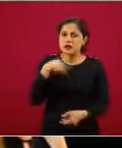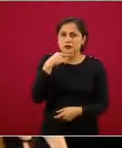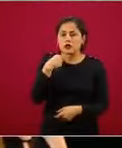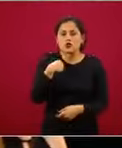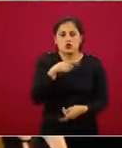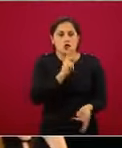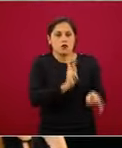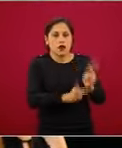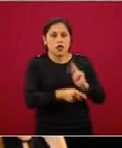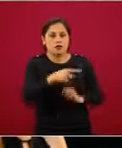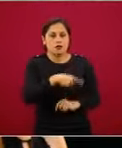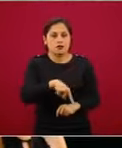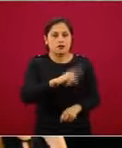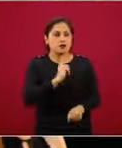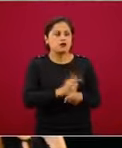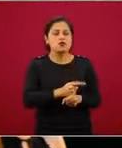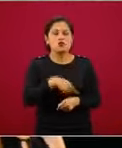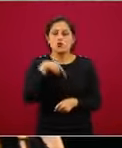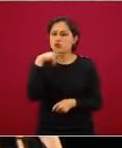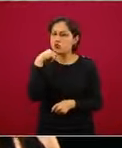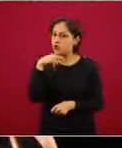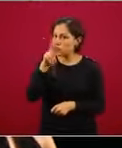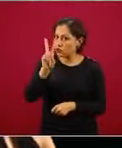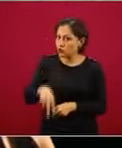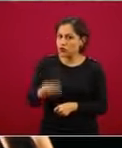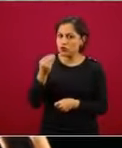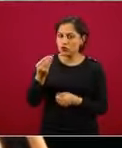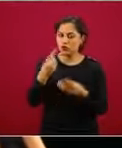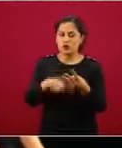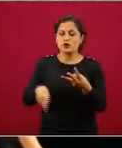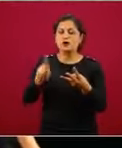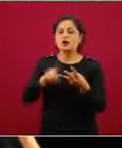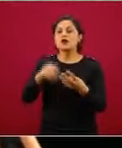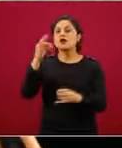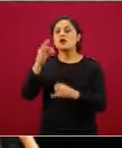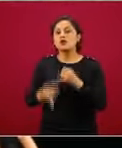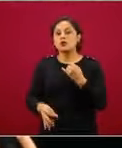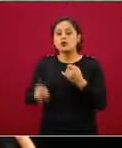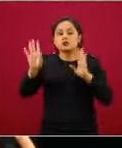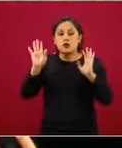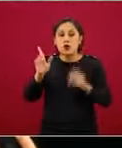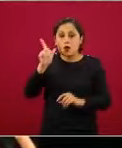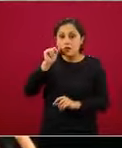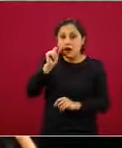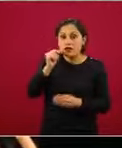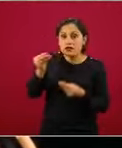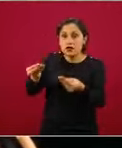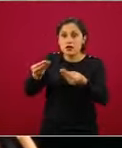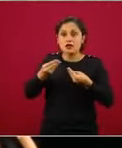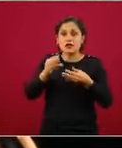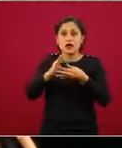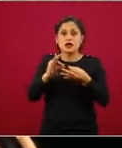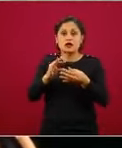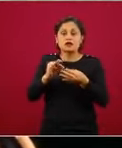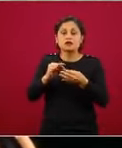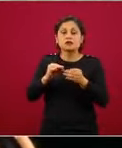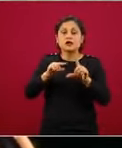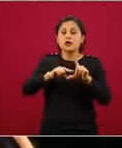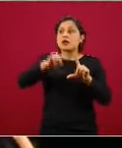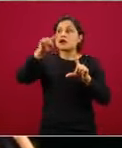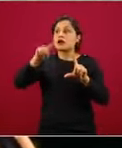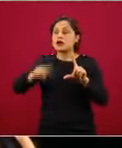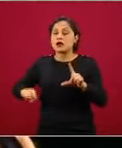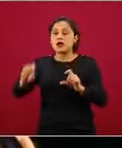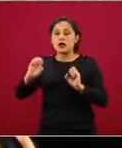están desesperadas. Y por último, el tema, si después mañana pudiera dar la curva de Chiapas, sería